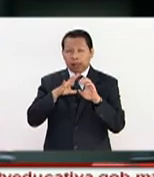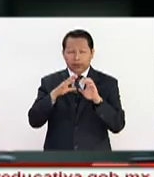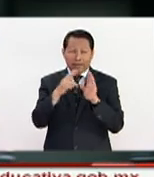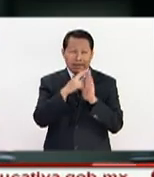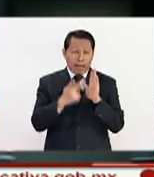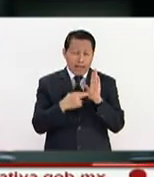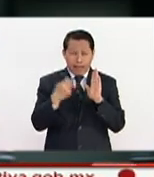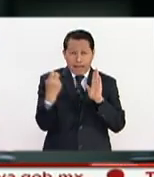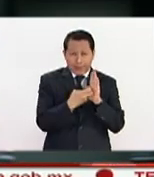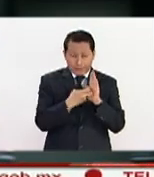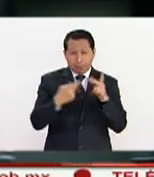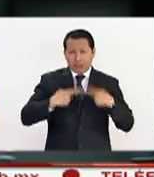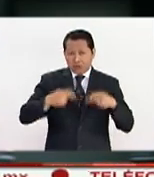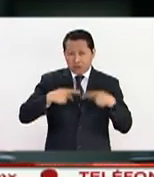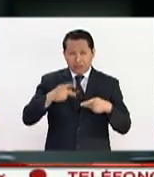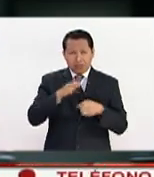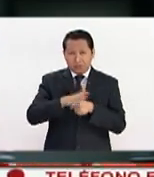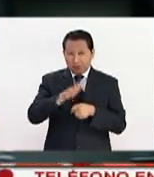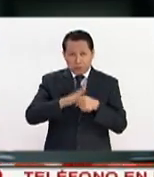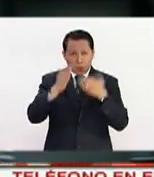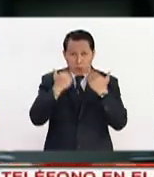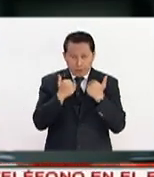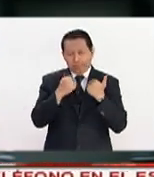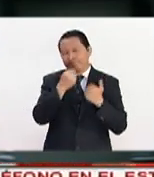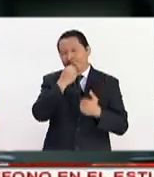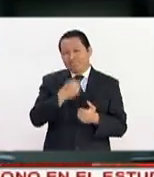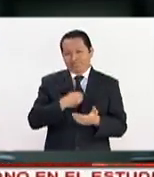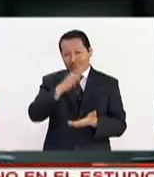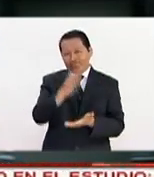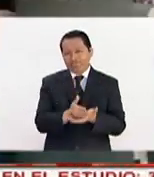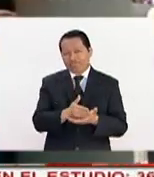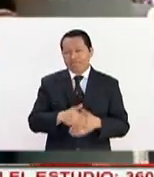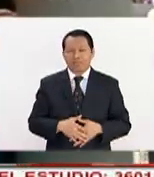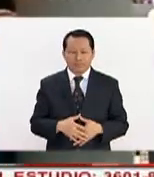reglamentario, se levanta la sesión.